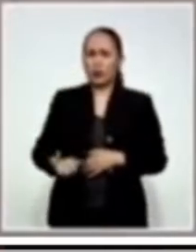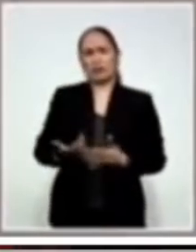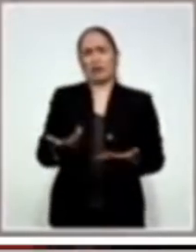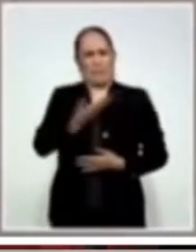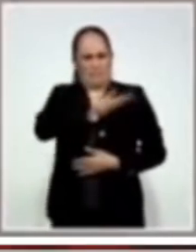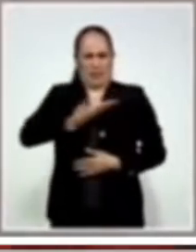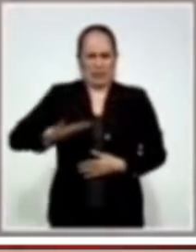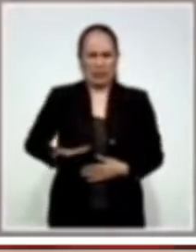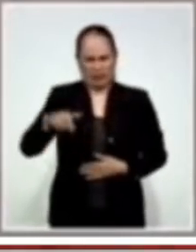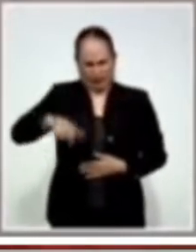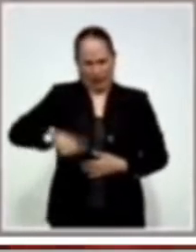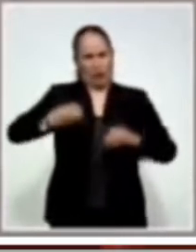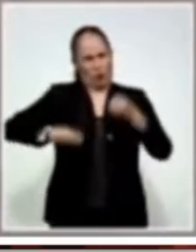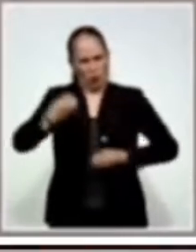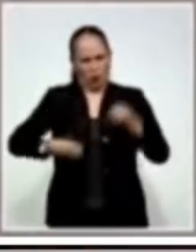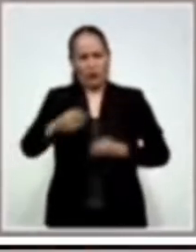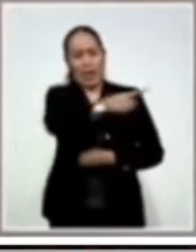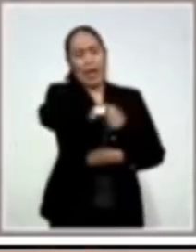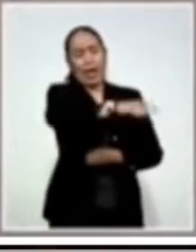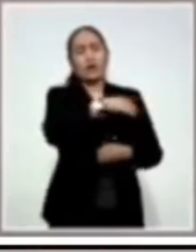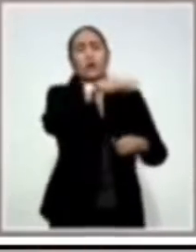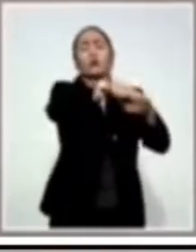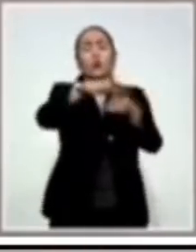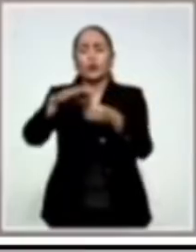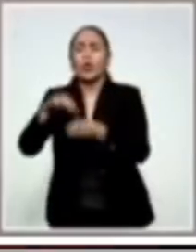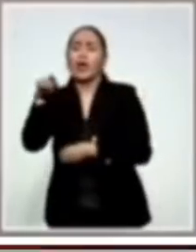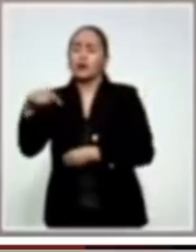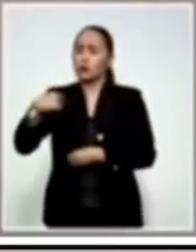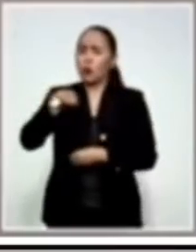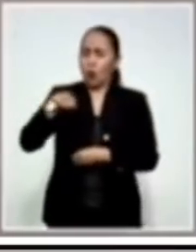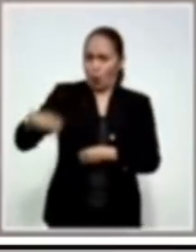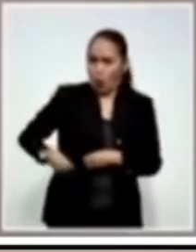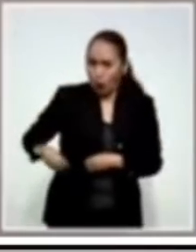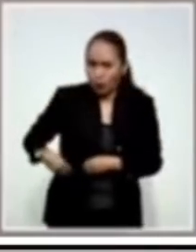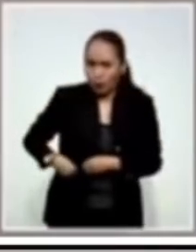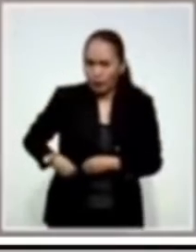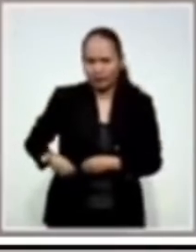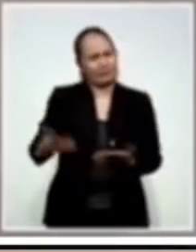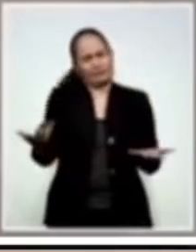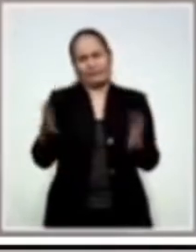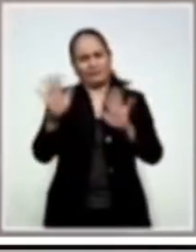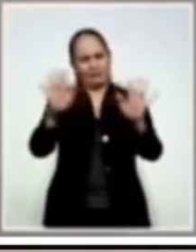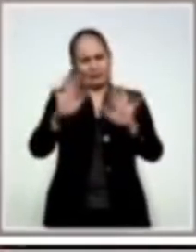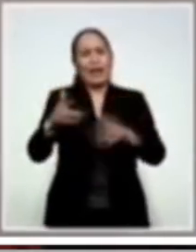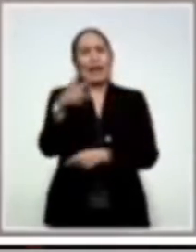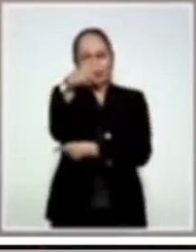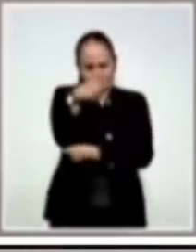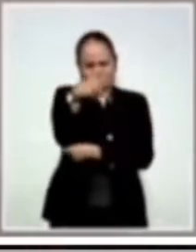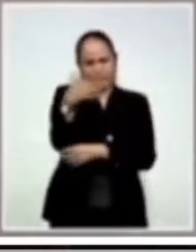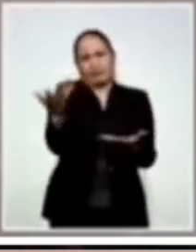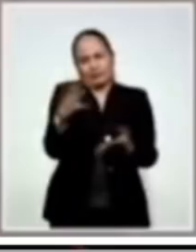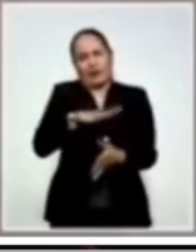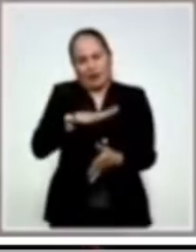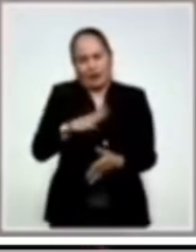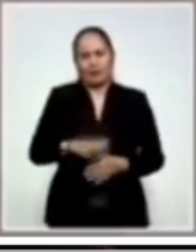al presidente de la Corte de cómo votaron los ministros y las ministras. Ahí está la grabación. Curiosamente, todas las